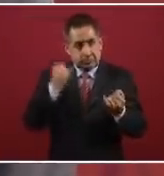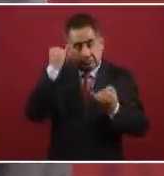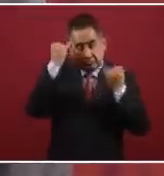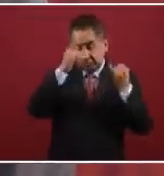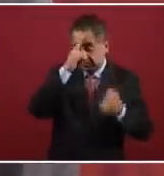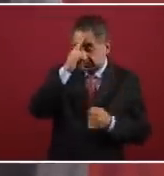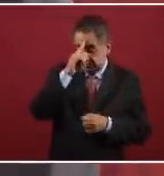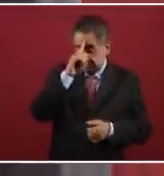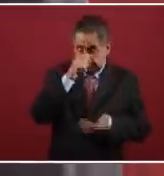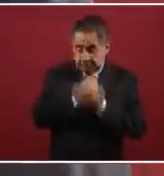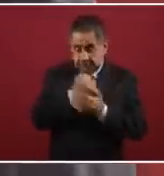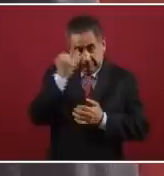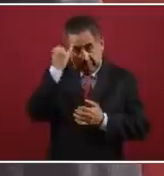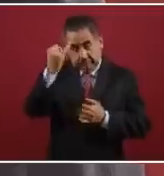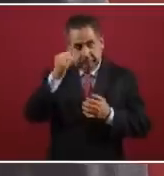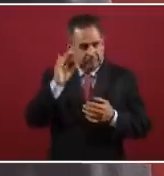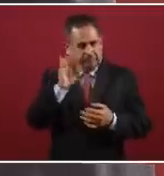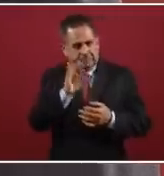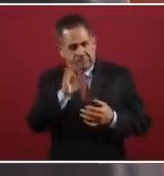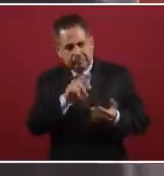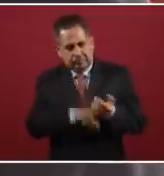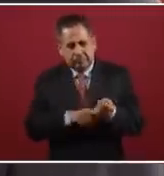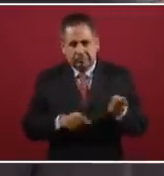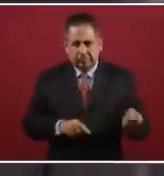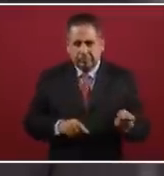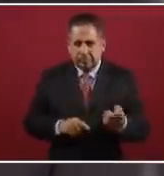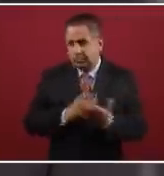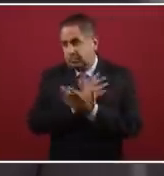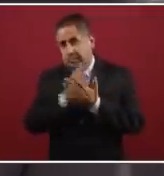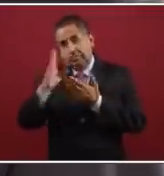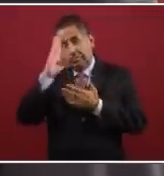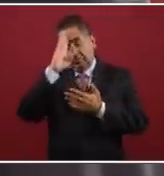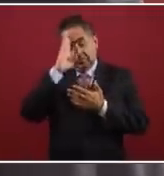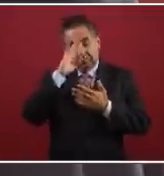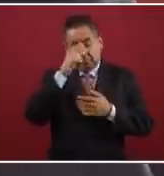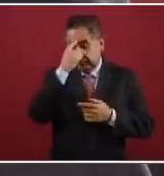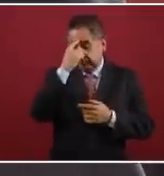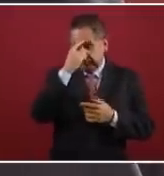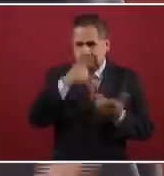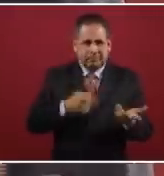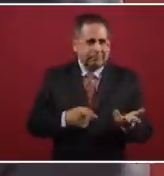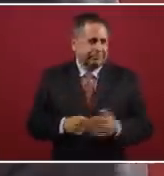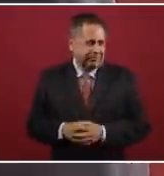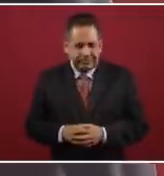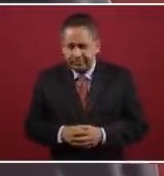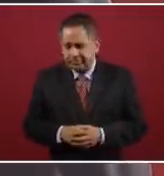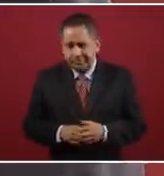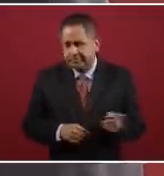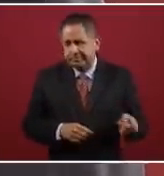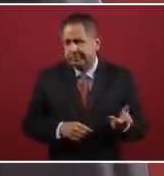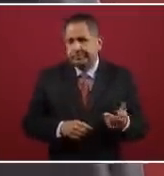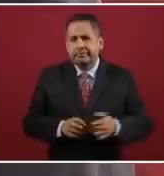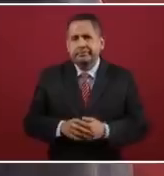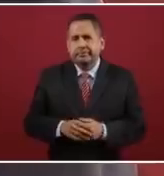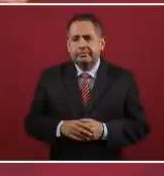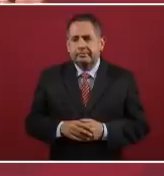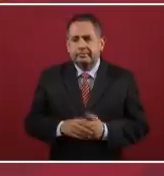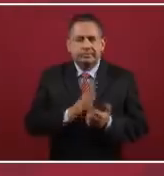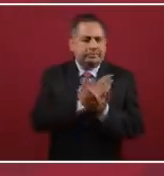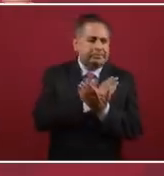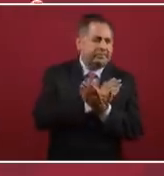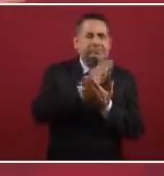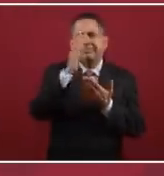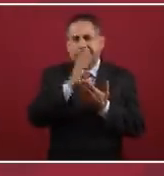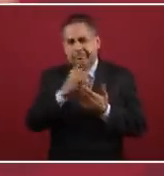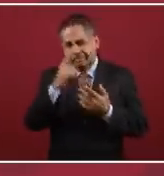ideologizados, ¿sí? En extremo, es cuando los extremos se